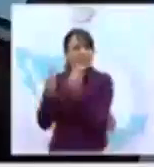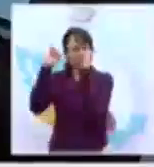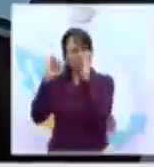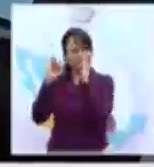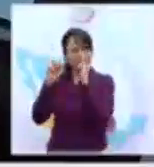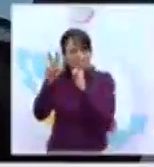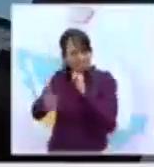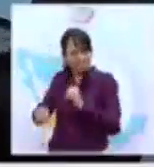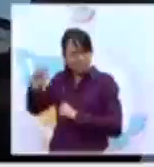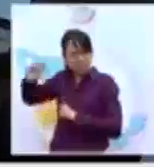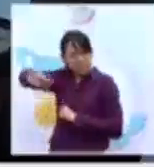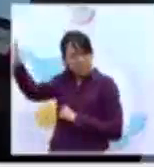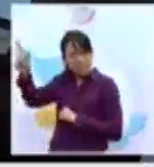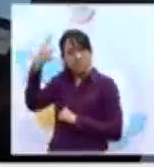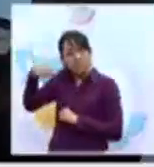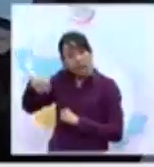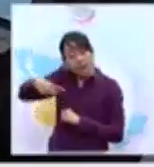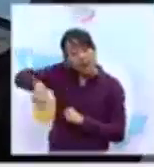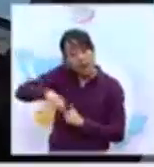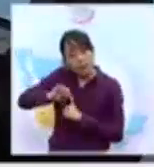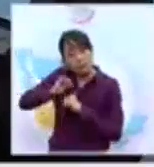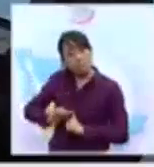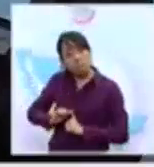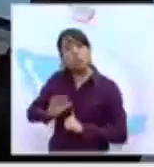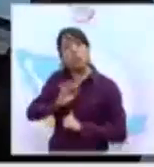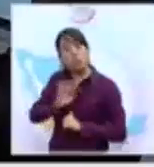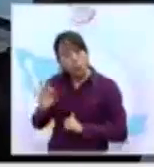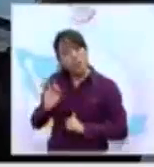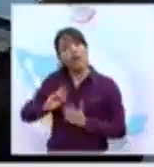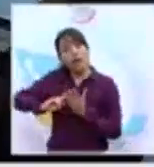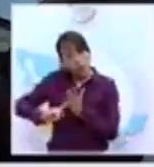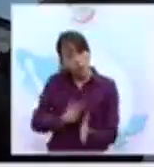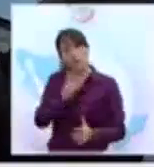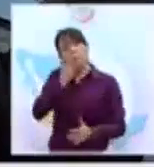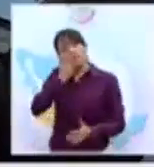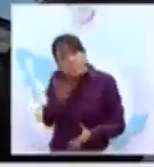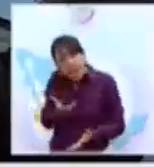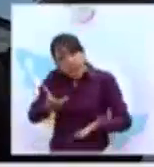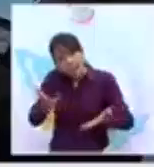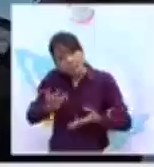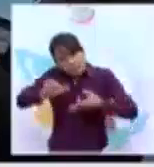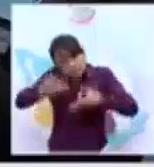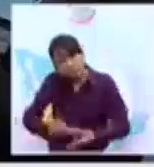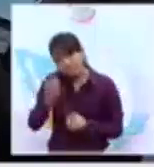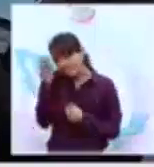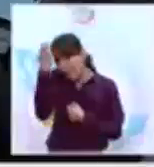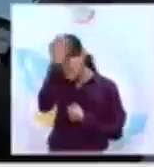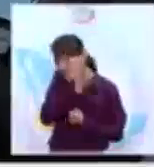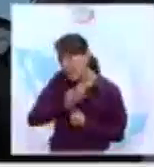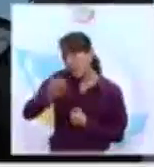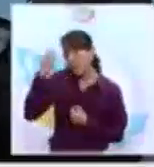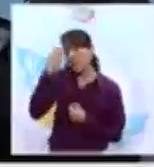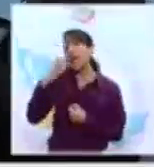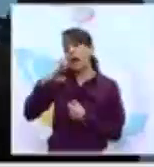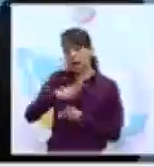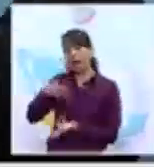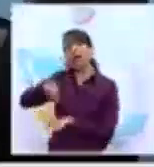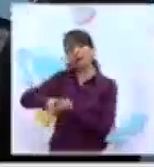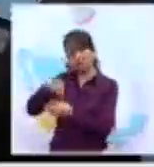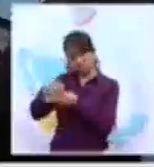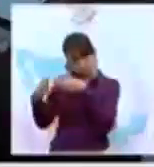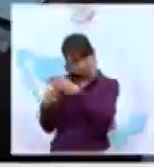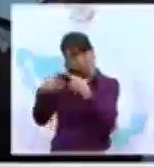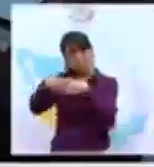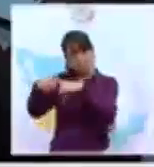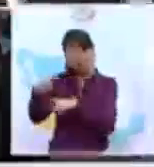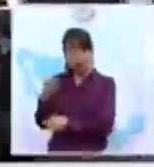recuperar la objetividad de las evaluaciones, ¿no? Si tenemos ahorita instrumentos, yo les diría, estamos en la